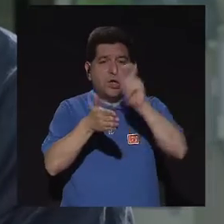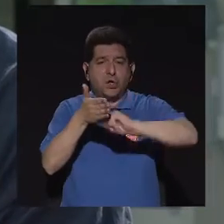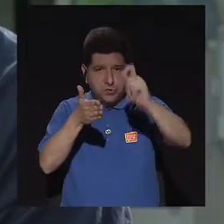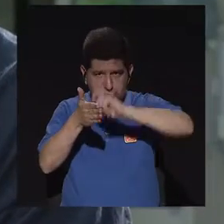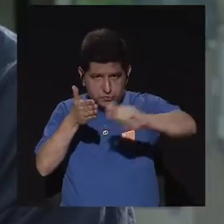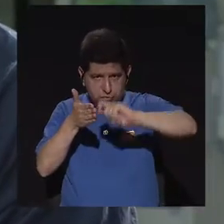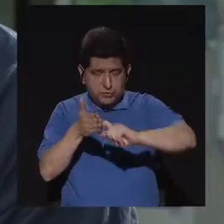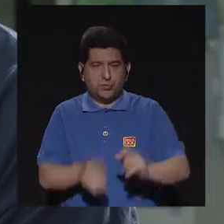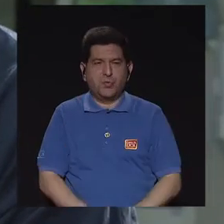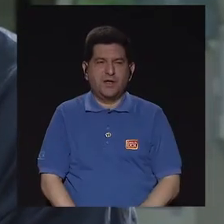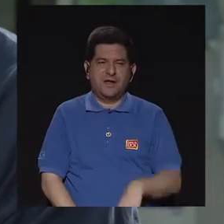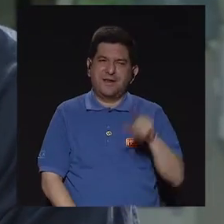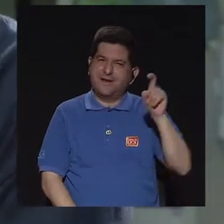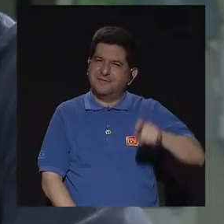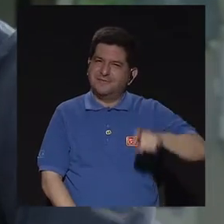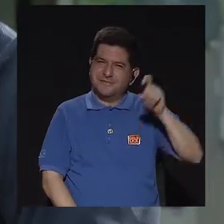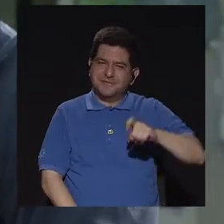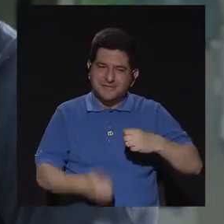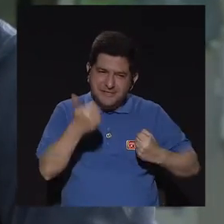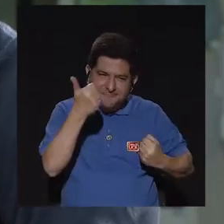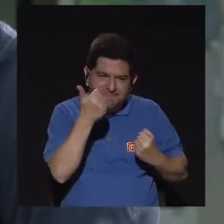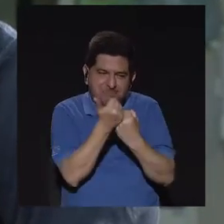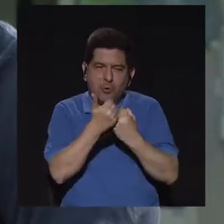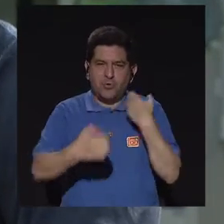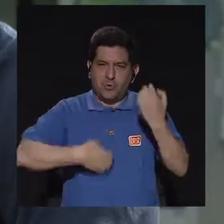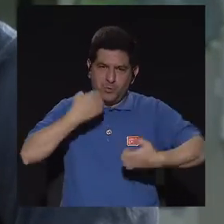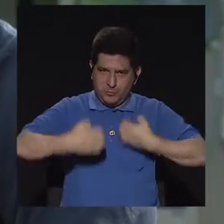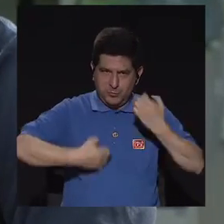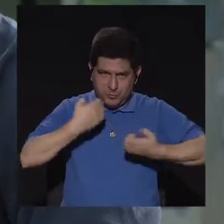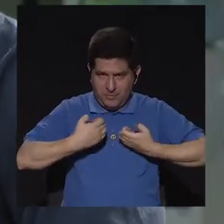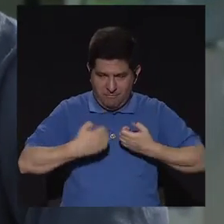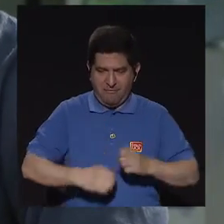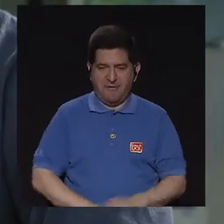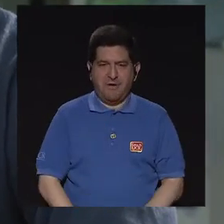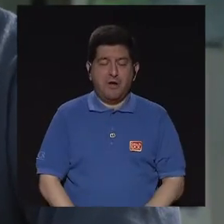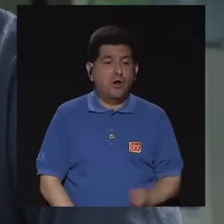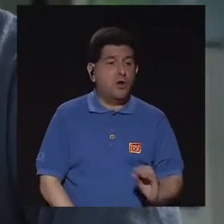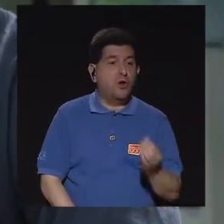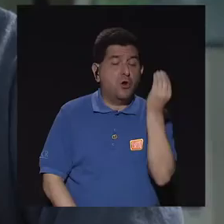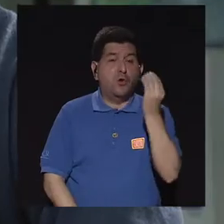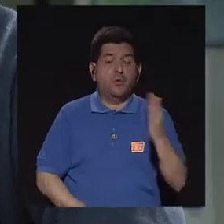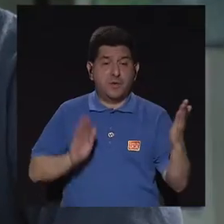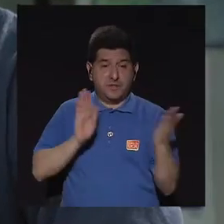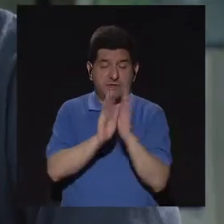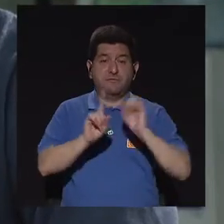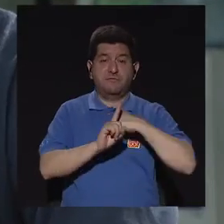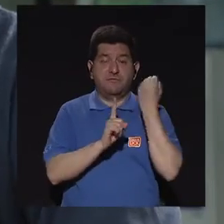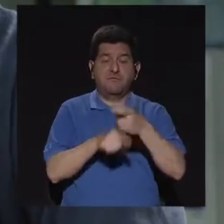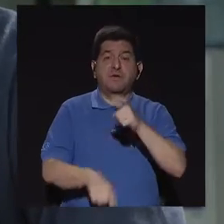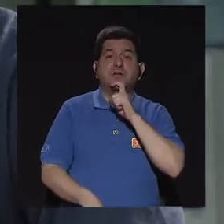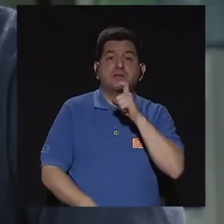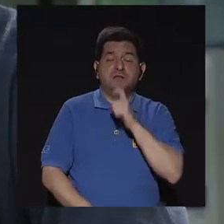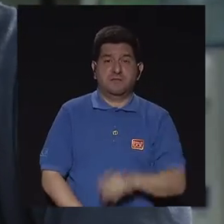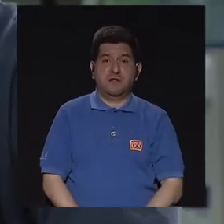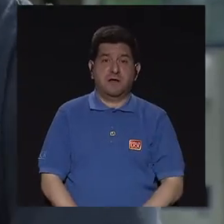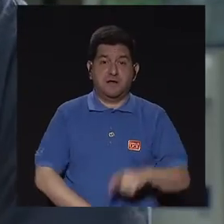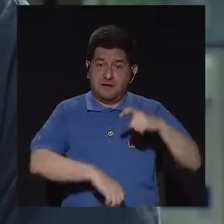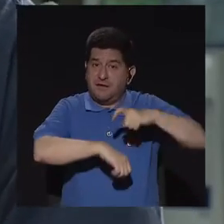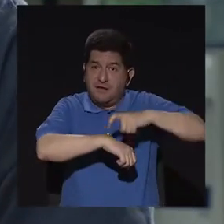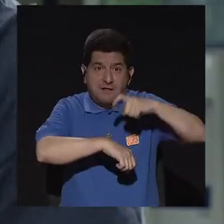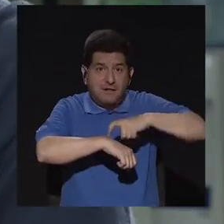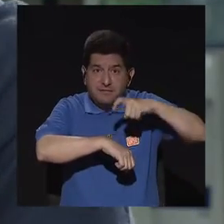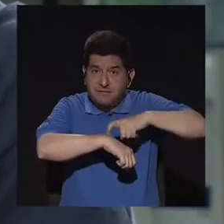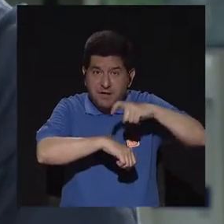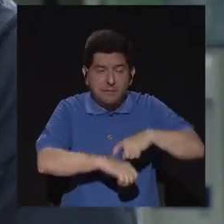y escuelas, creo que hay que poner un poco más de apoyo emocional, porque los jóvenes pasan por cosas difíciles. Todos tenemos, hay